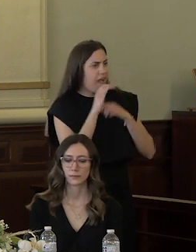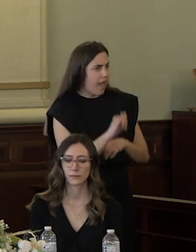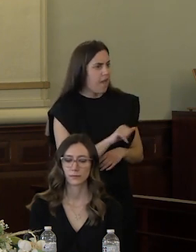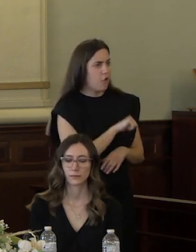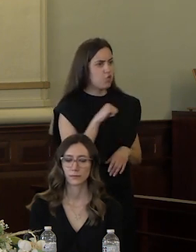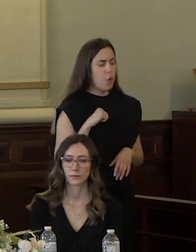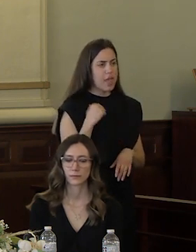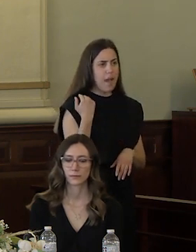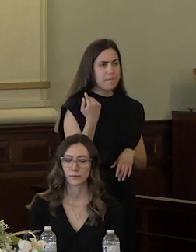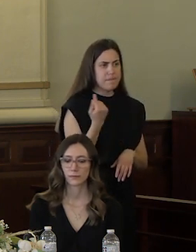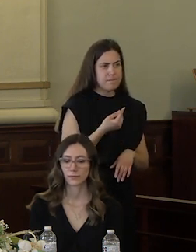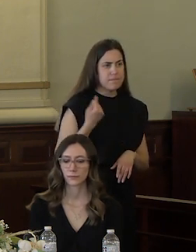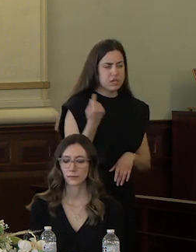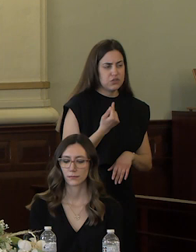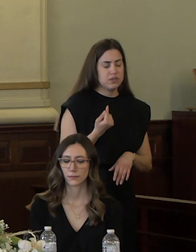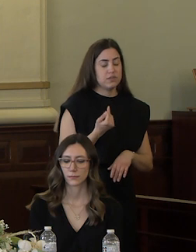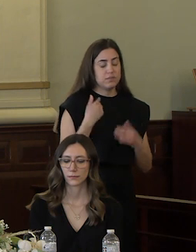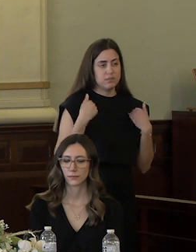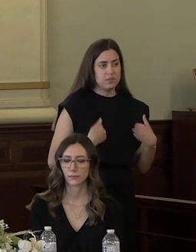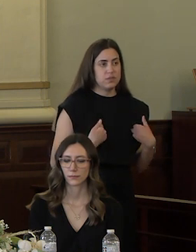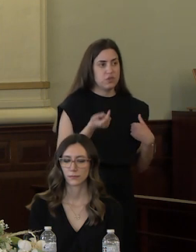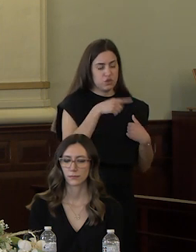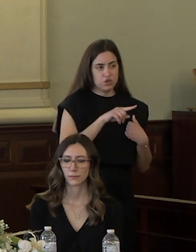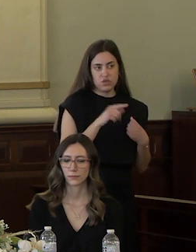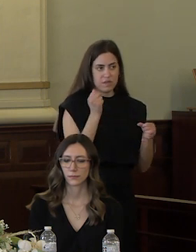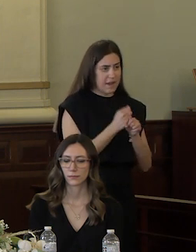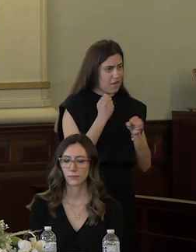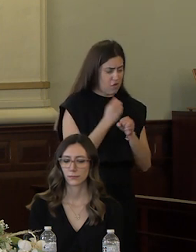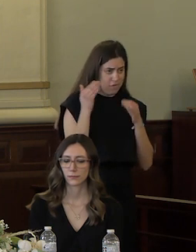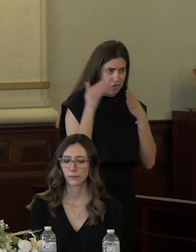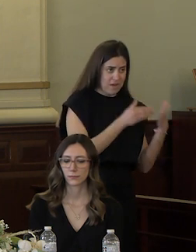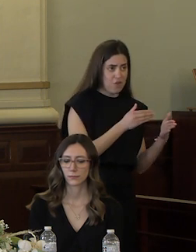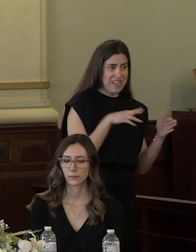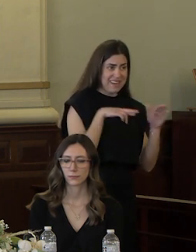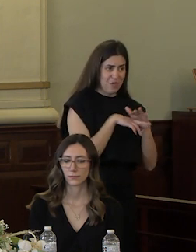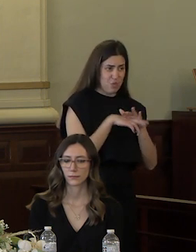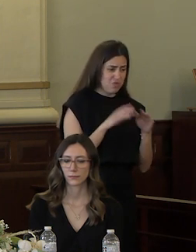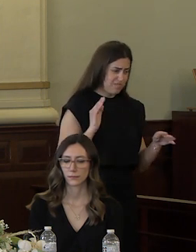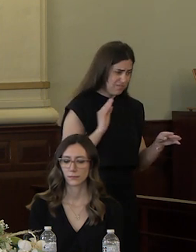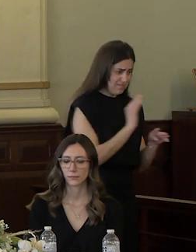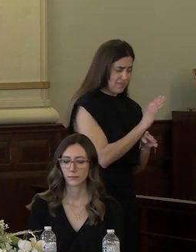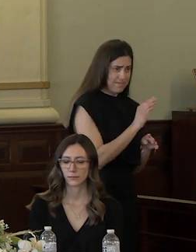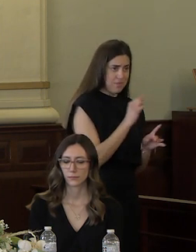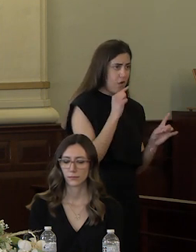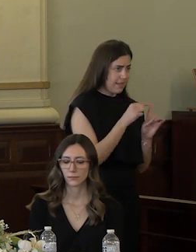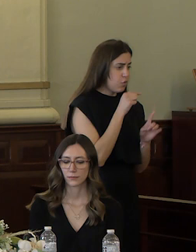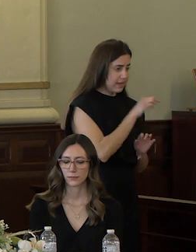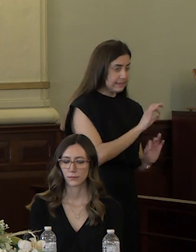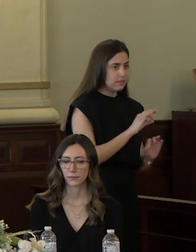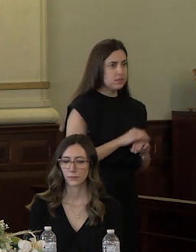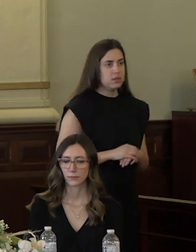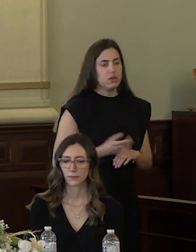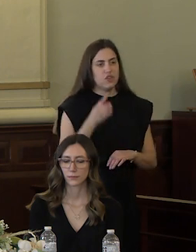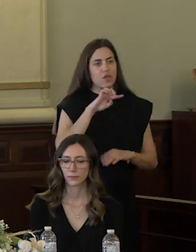personal es en lo que trabajamos y en lo que invertimos esos recursos que la sociedad nos da día a día. Pero lo tenemos que